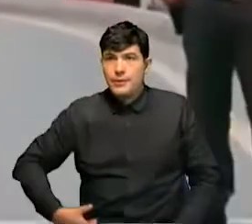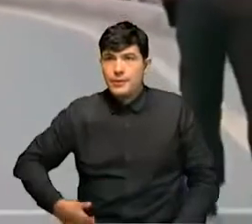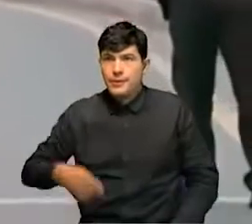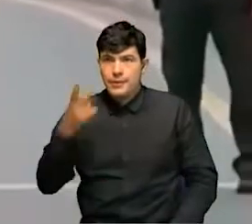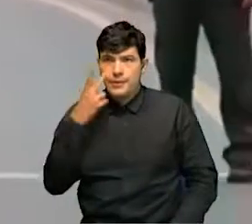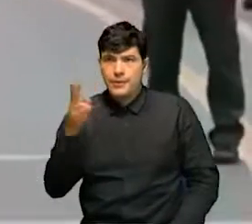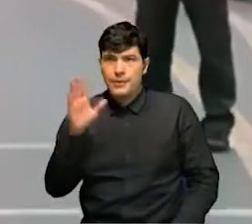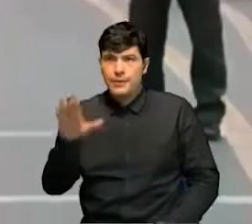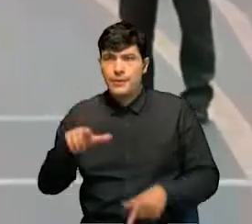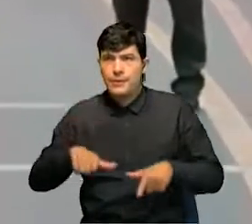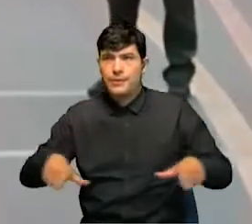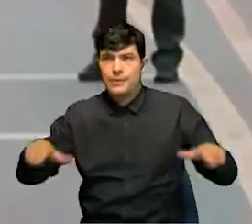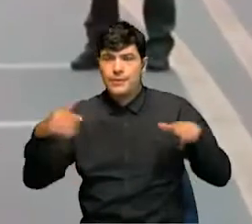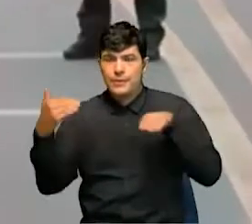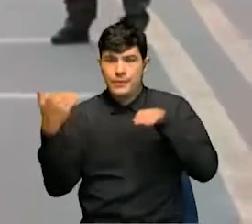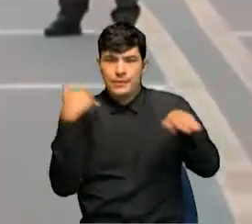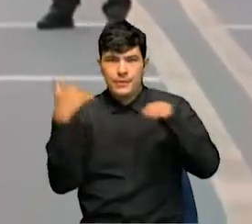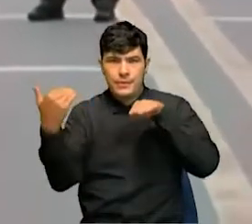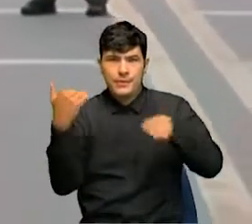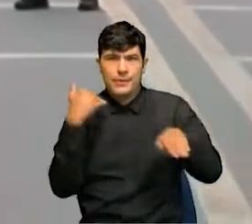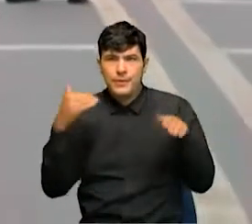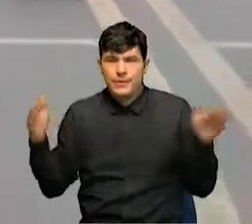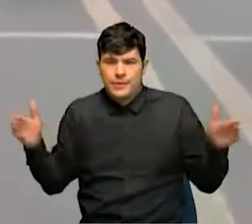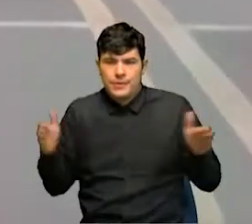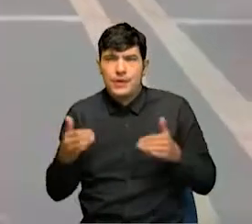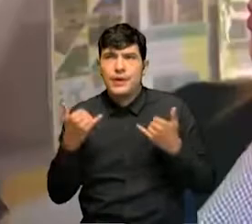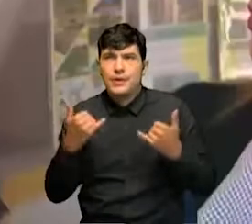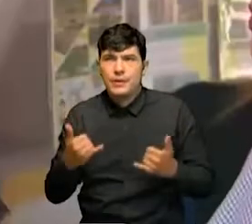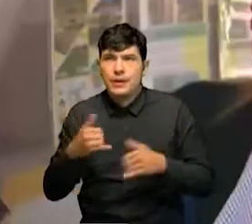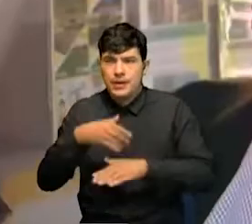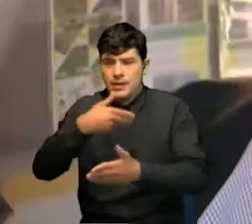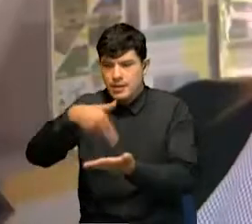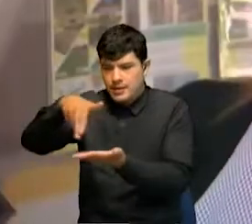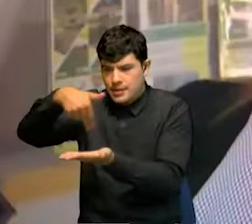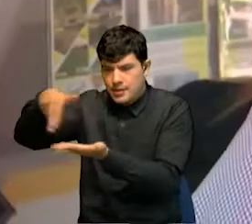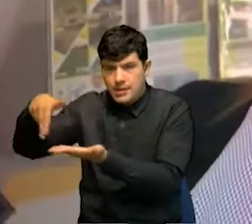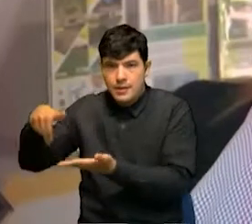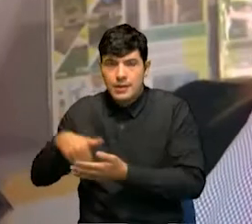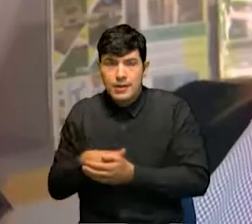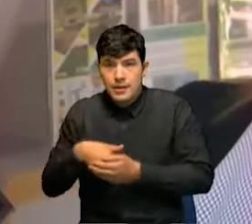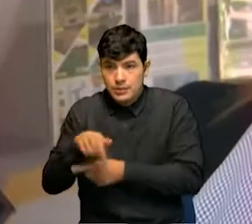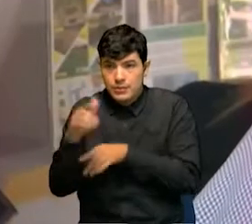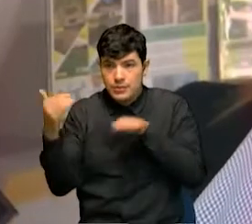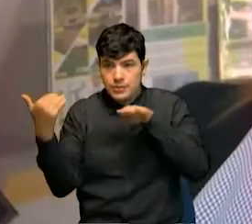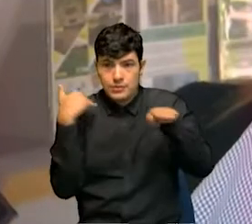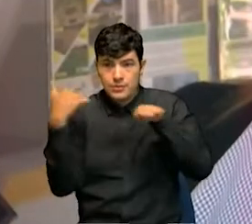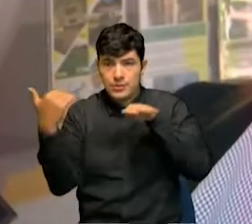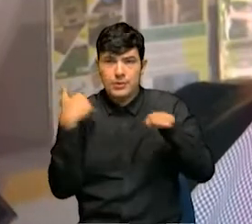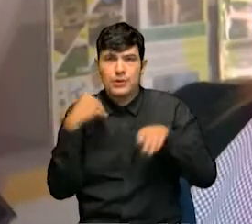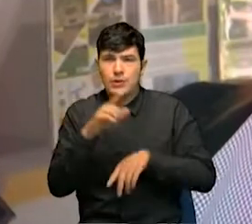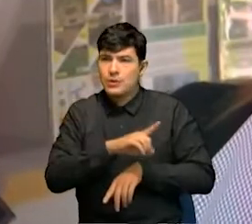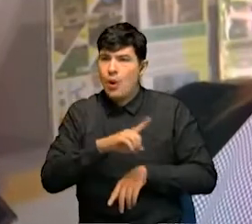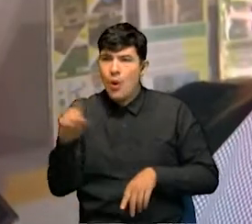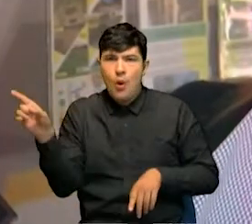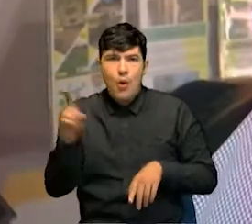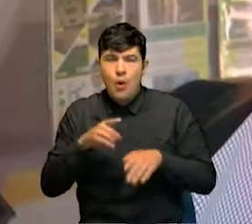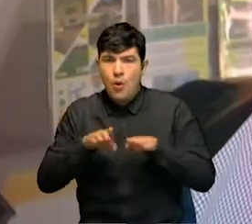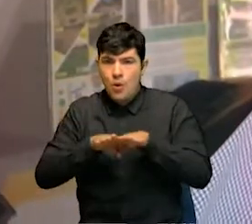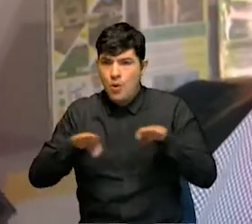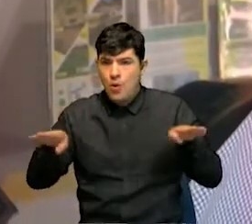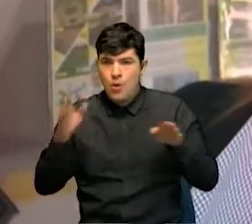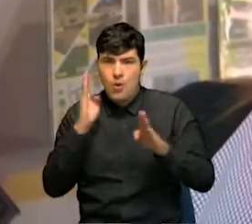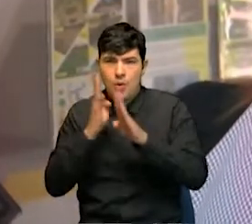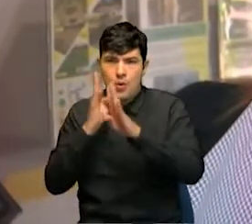estrecha y es por esto que se de marca actual como esta es una bebida de doble carril que no tiene separador